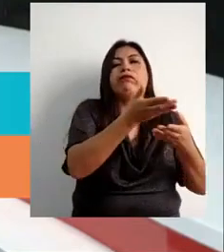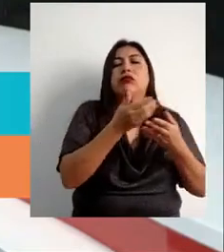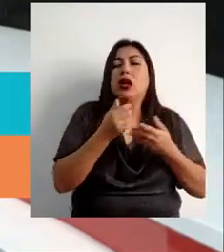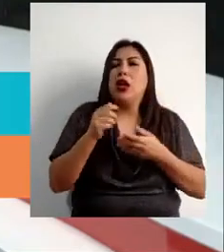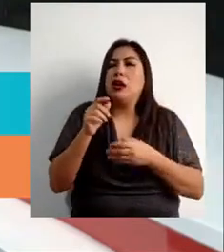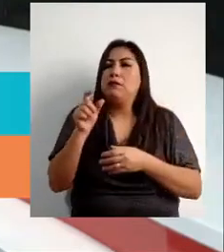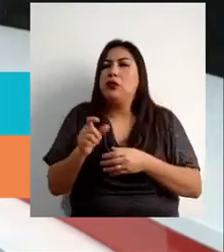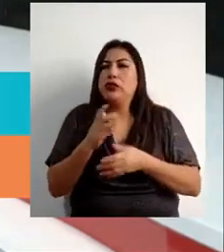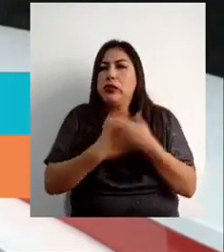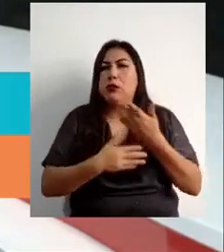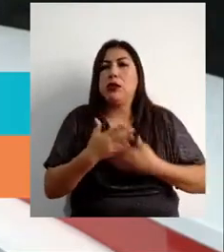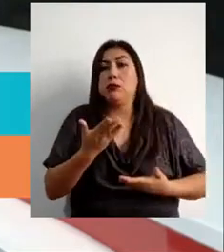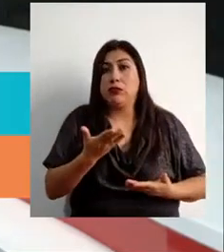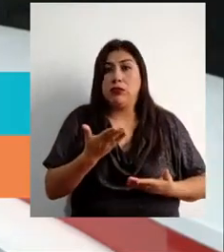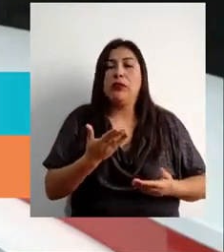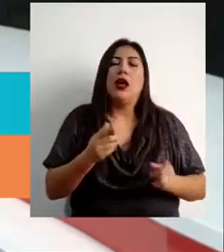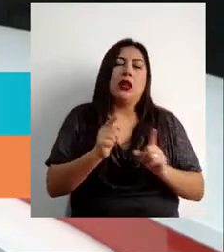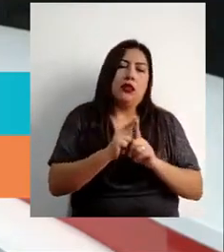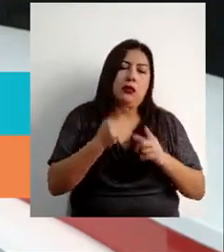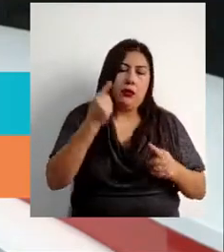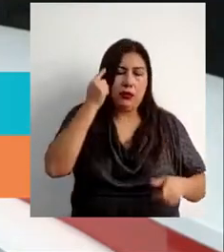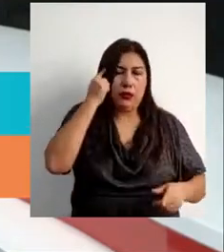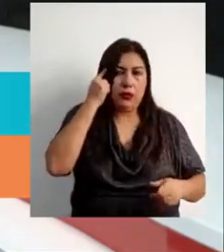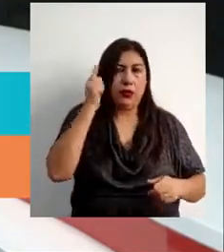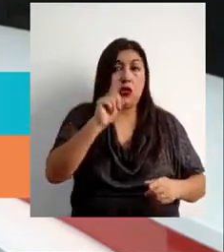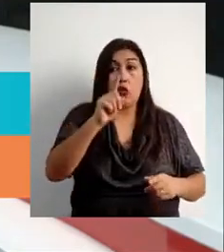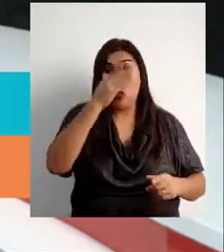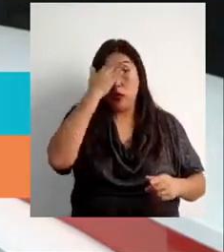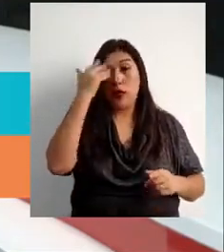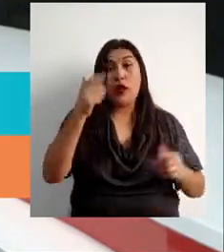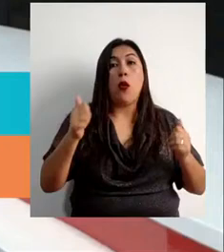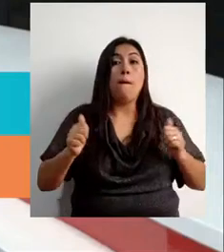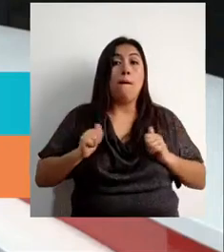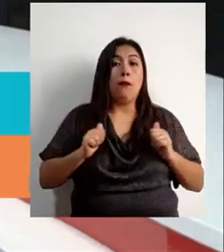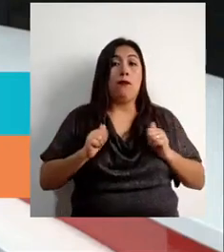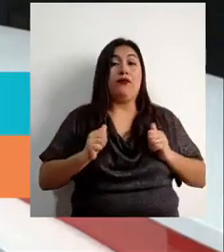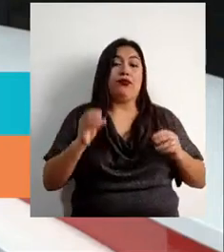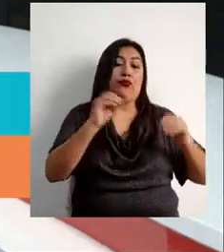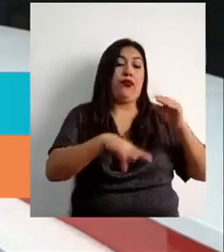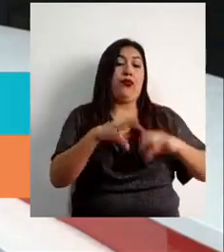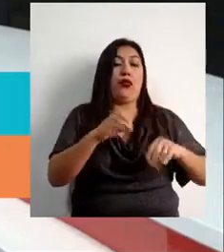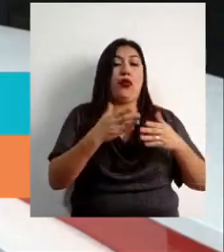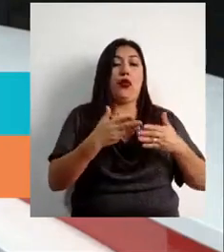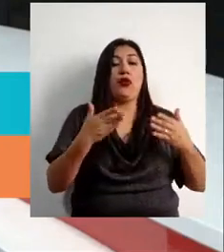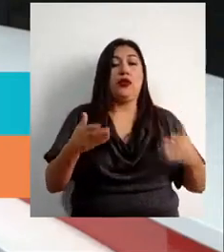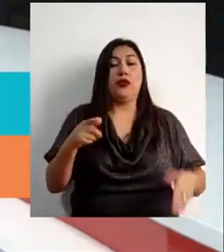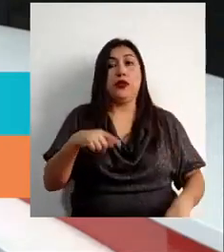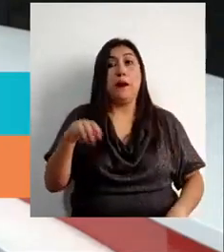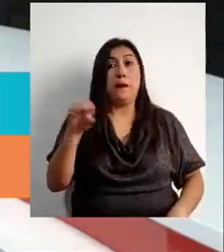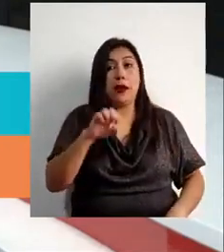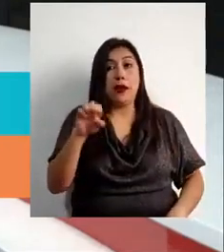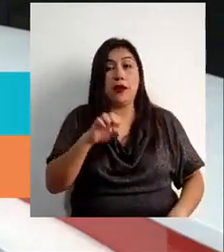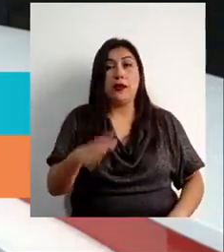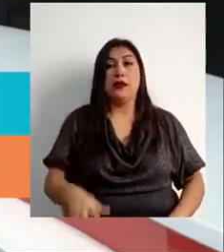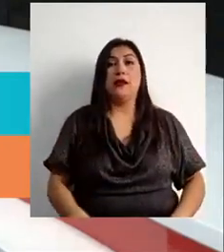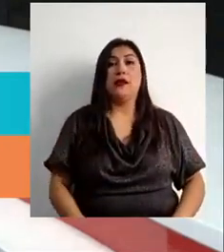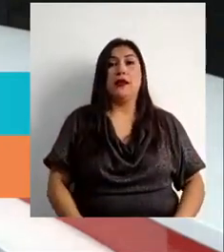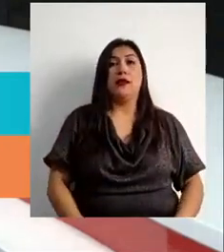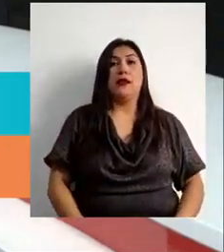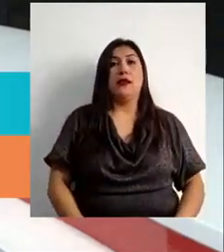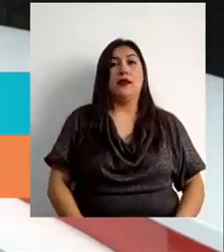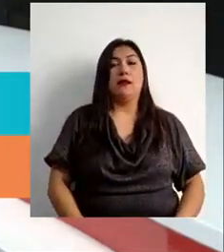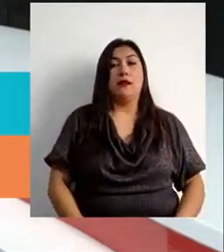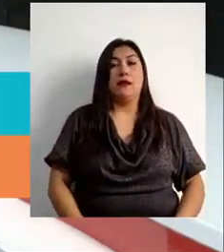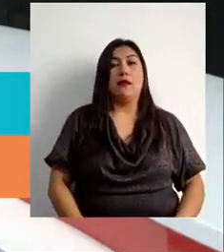¿no? Además, no se olviden de tener la mochila de emergencia y también la caja de que tenga, pues, los productos para